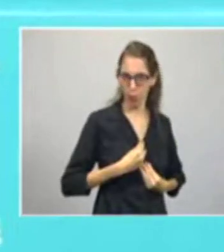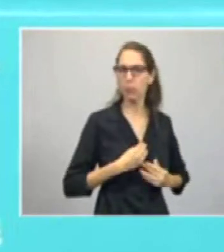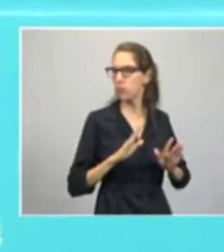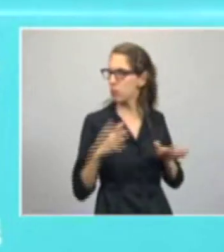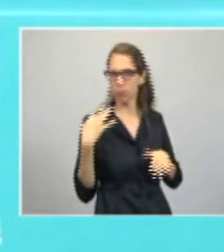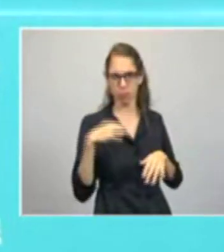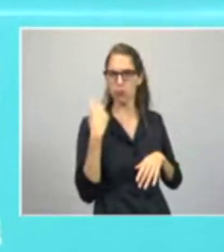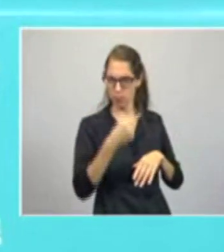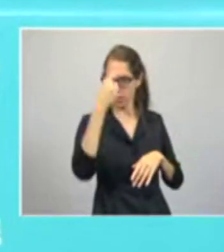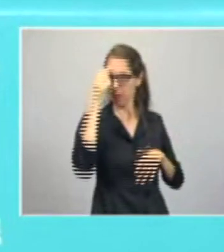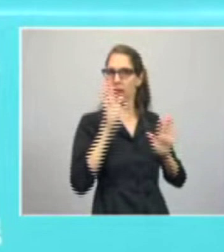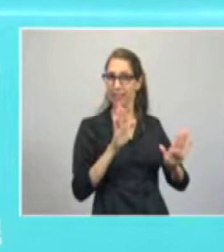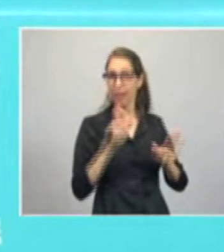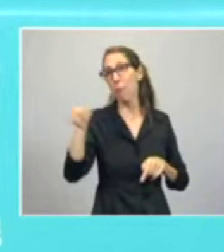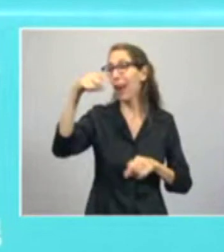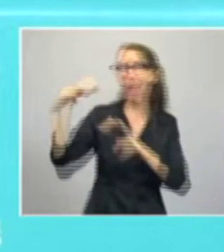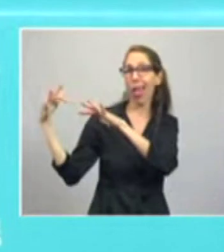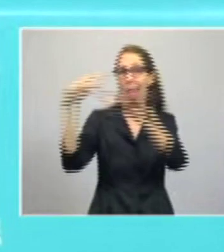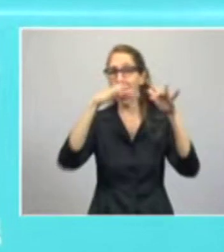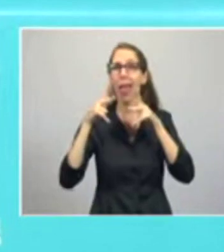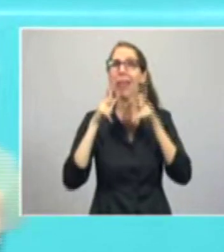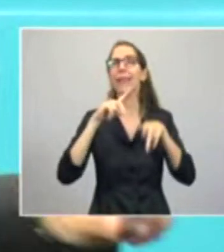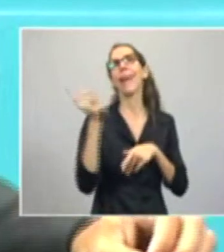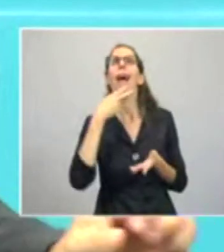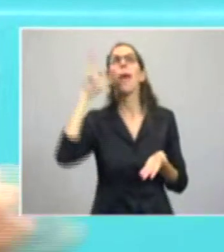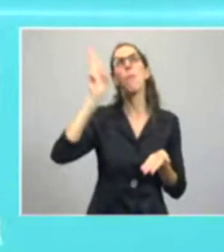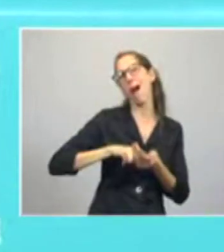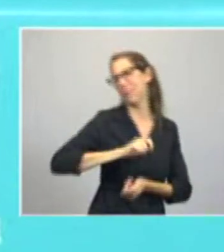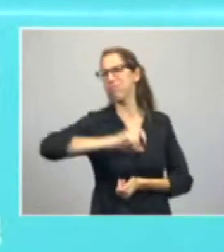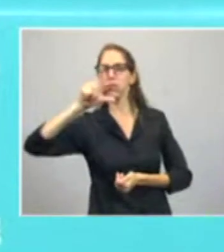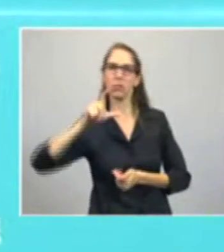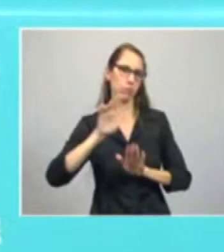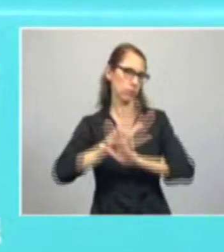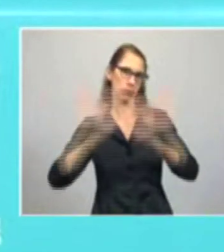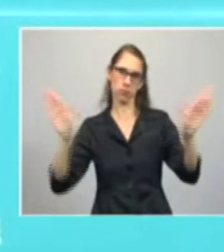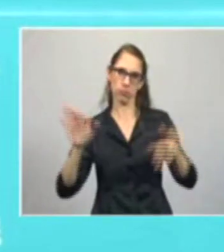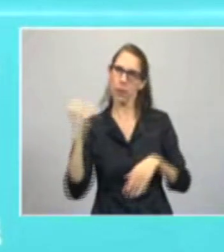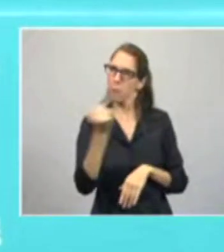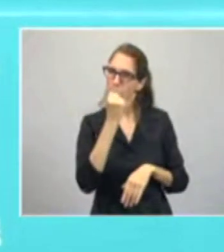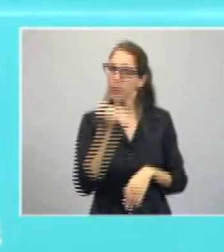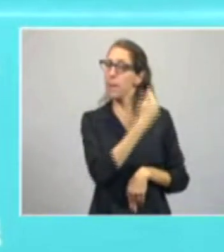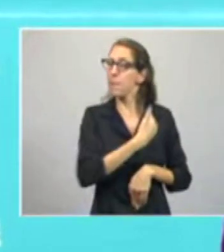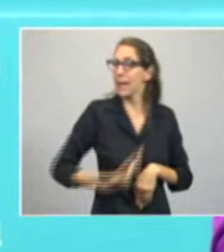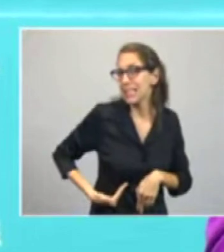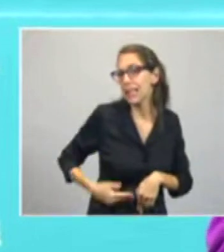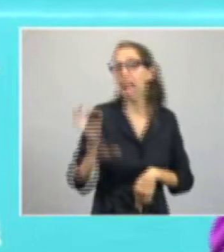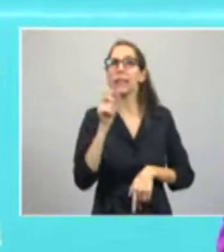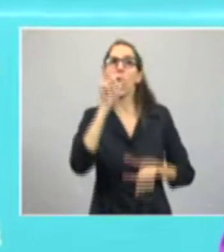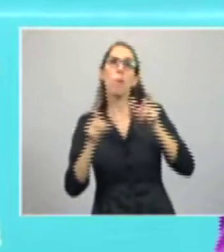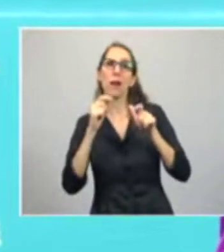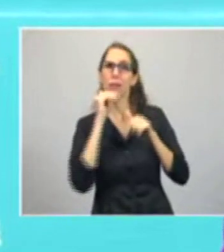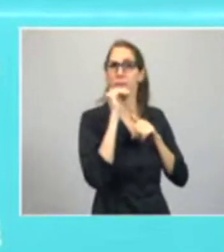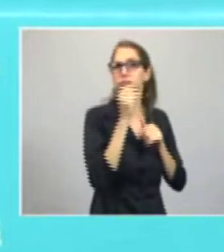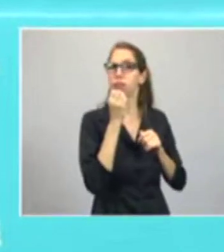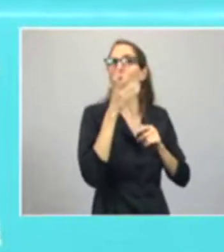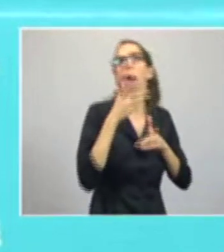gobernador de la provincia de Buenos Aires dio una larga explicación acerca de qué hace como titular del Ejecutivo provincial